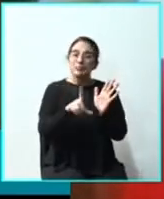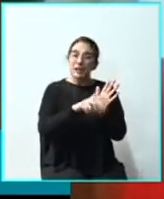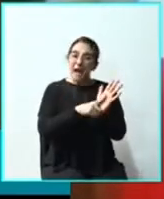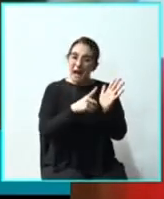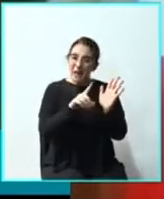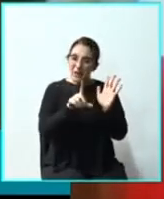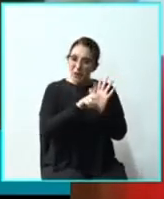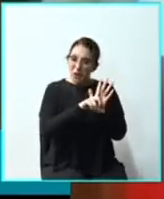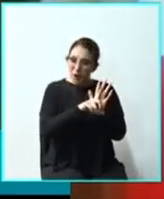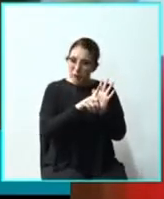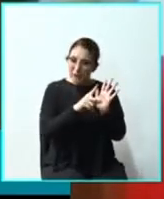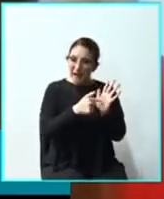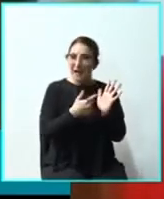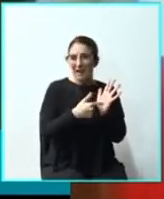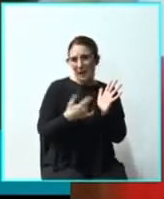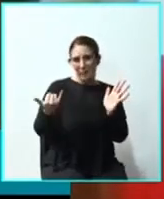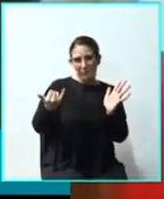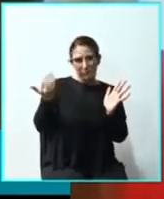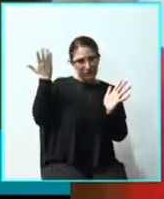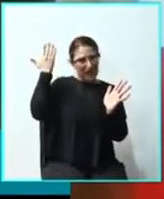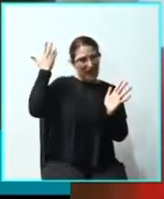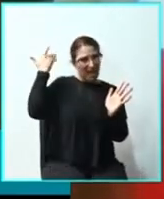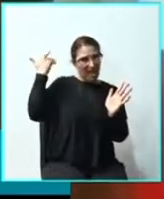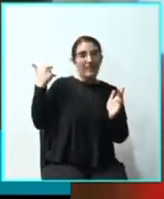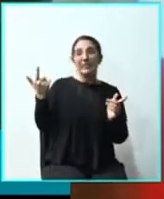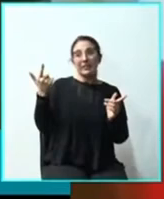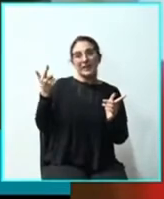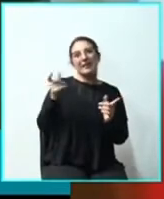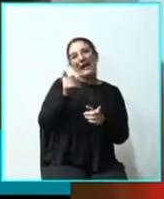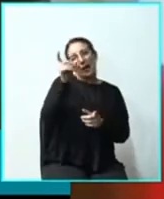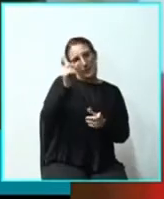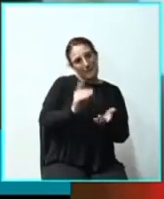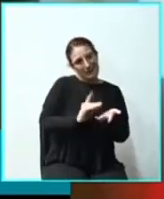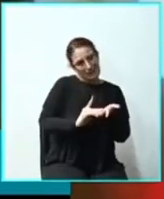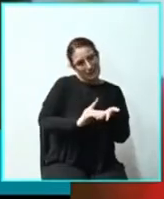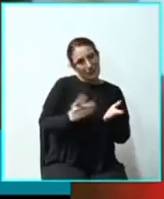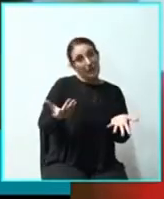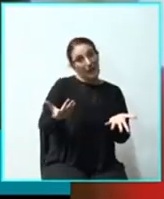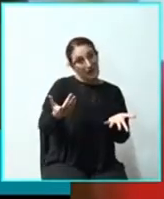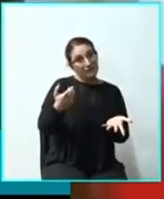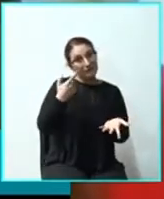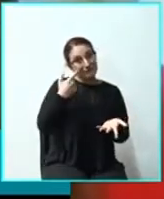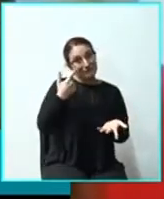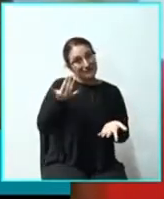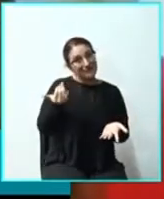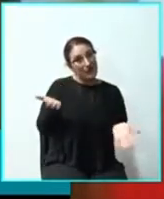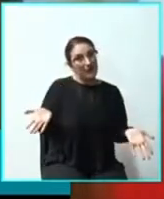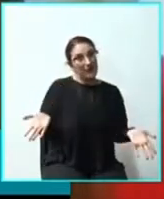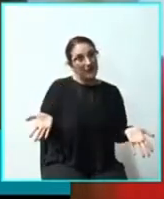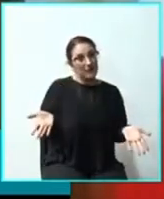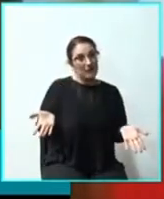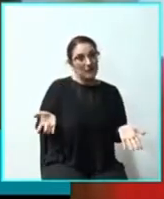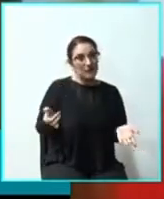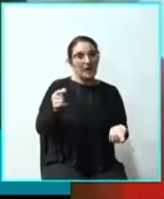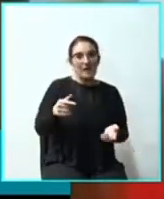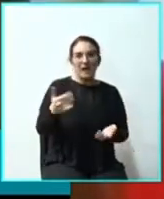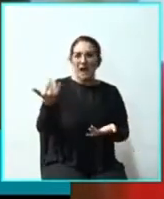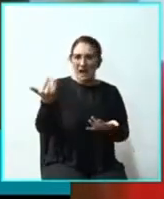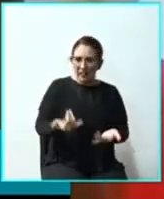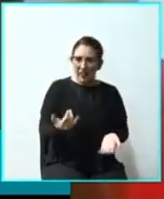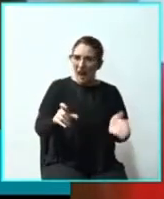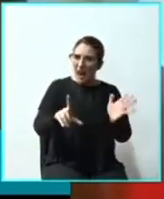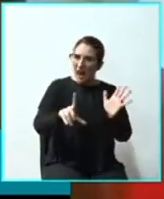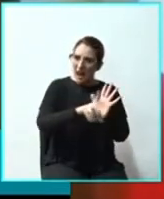que ya existía y que como legisladores deberíamos saber que en la Ciudad de Buenos Aires ya existe en la